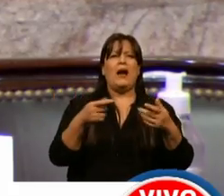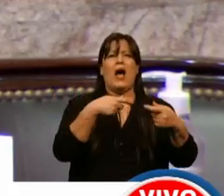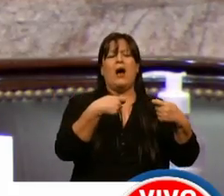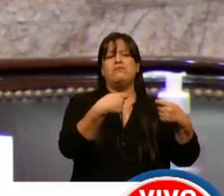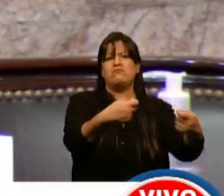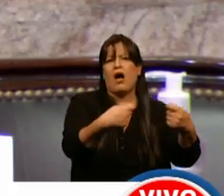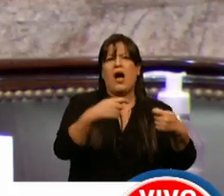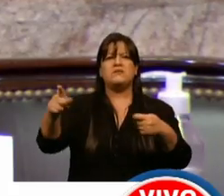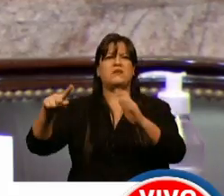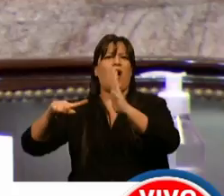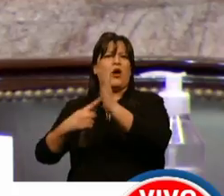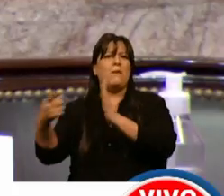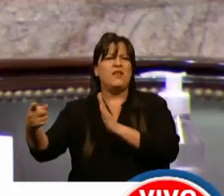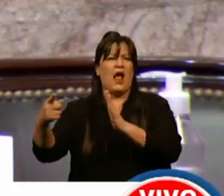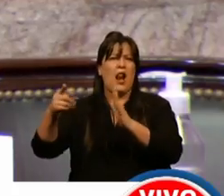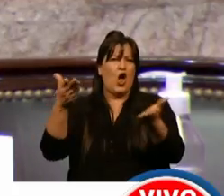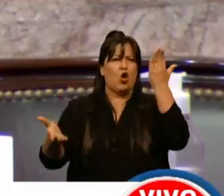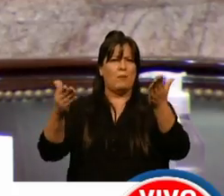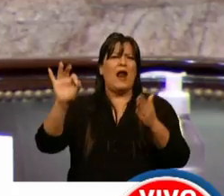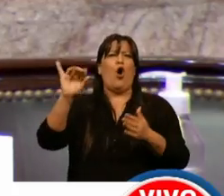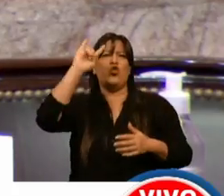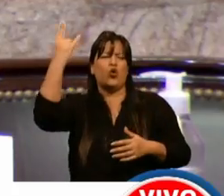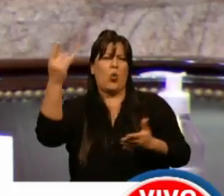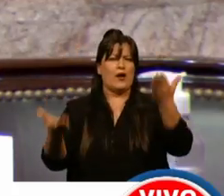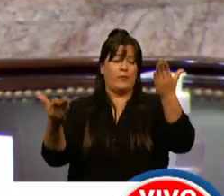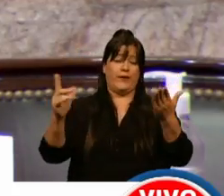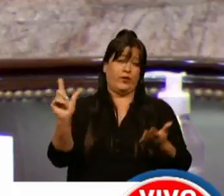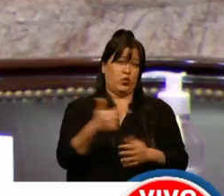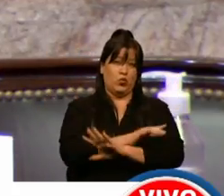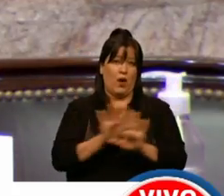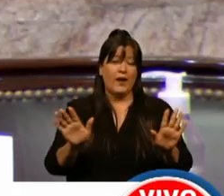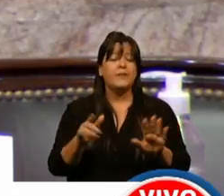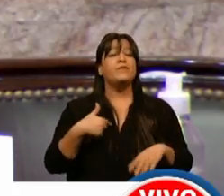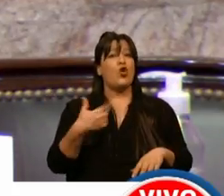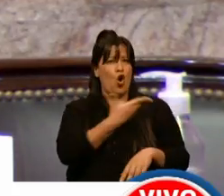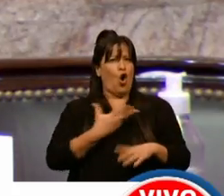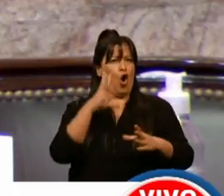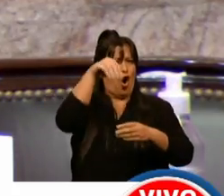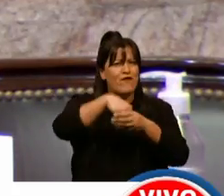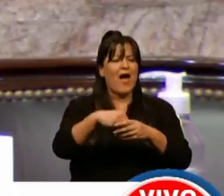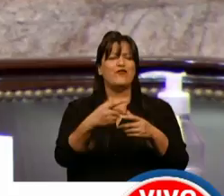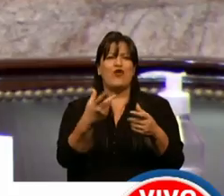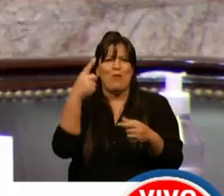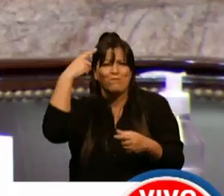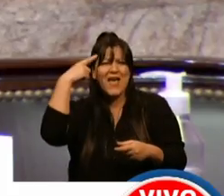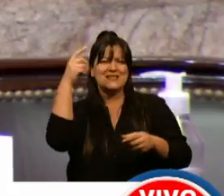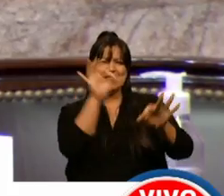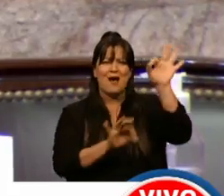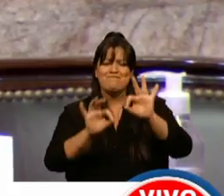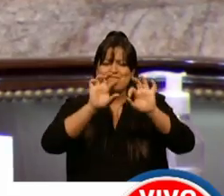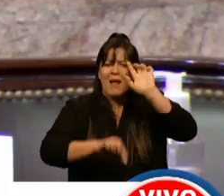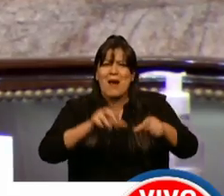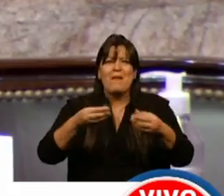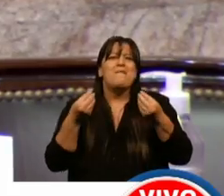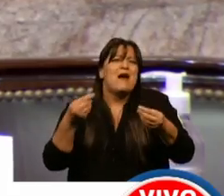con uno de capital federal o de uruguay forma parte de un gobierno que piensa proyecta y practica el